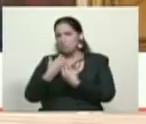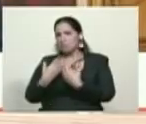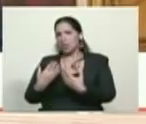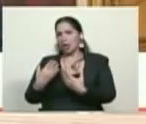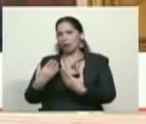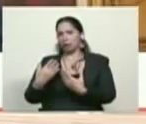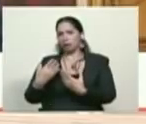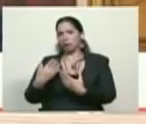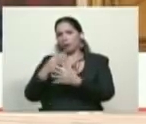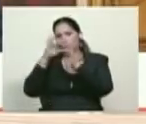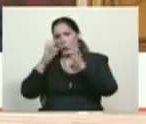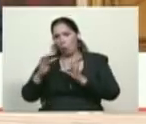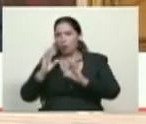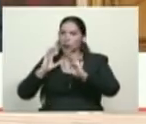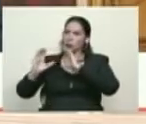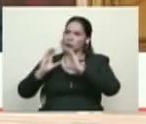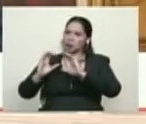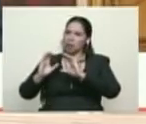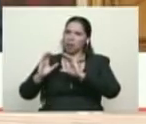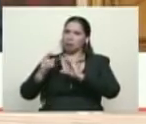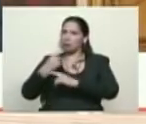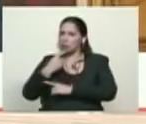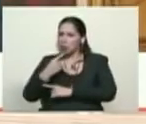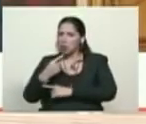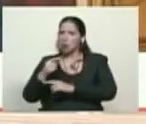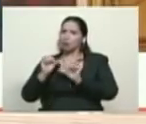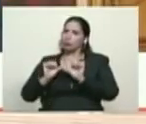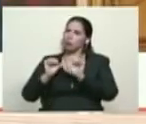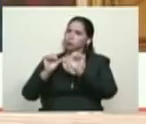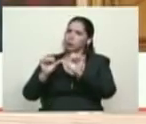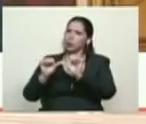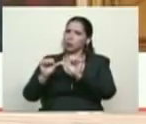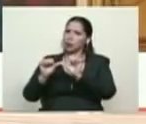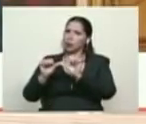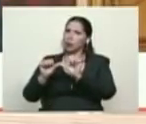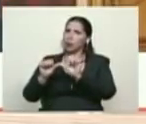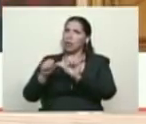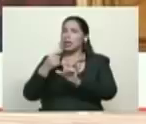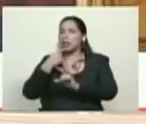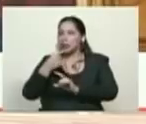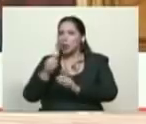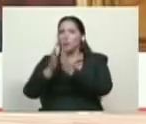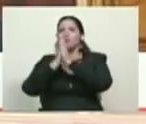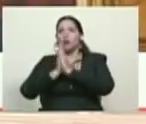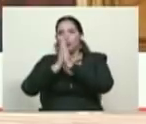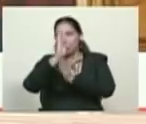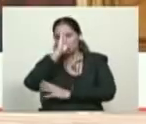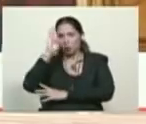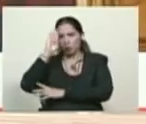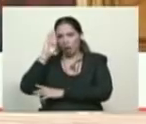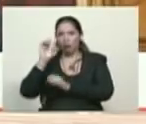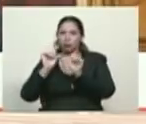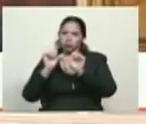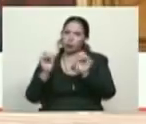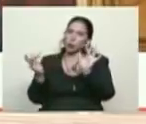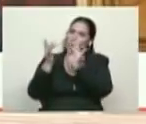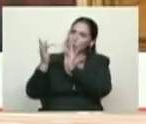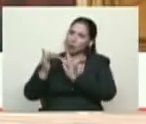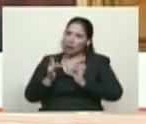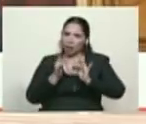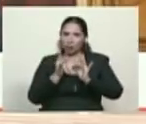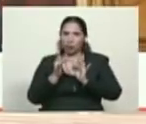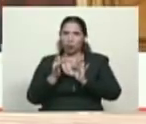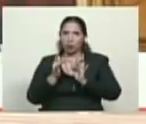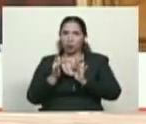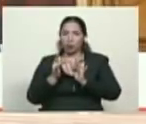conversar. Él dijo que mantuvieran ese canal, él insistió mucho a Diosdado que mantuvieran ese canal. Eso fue